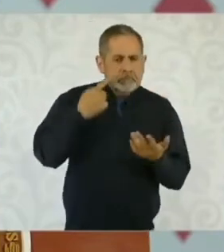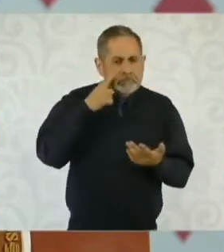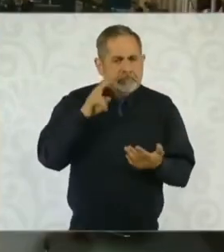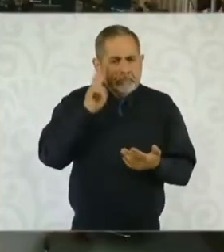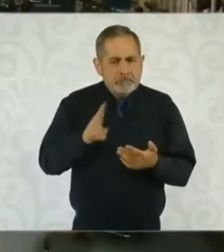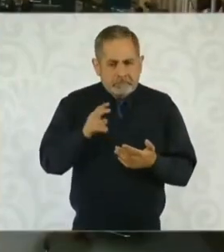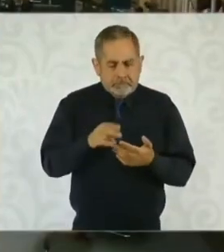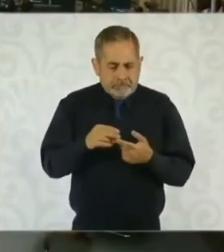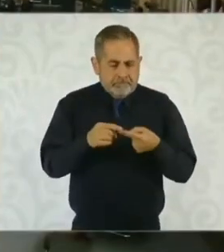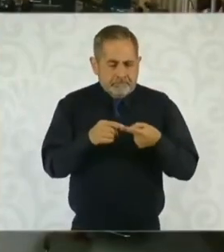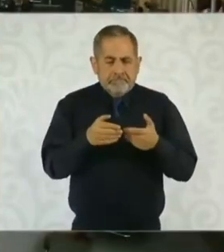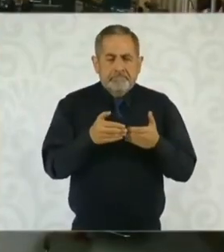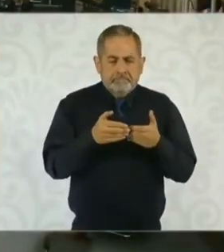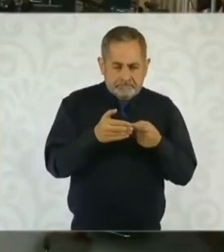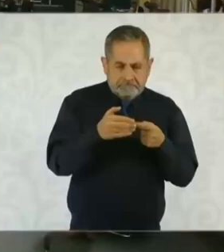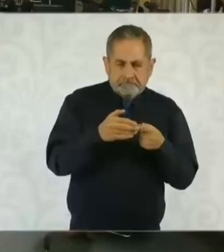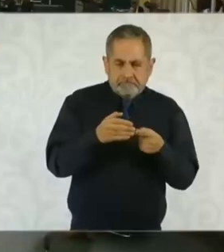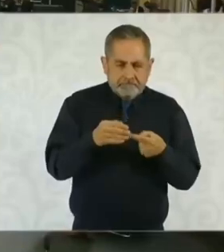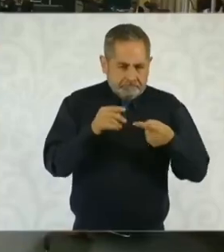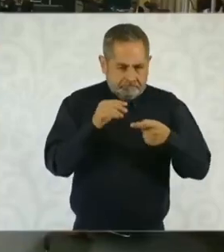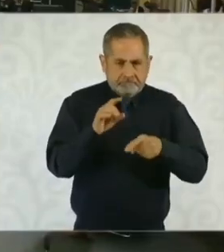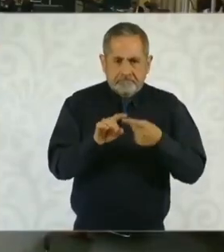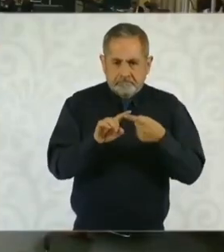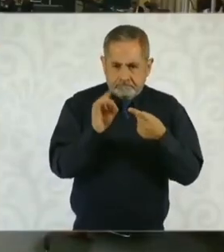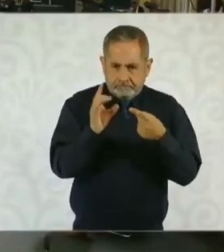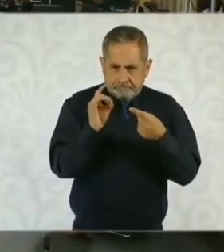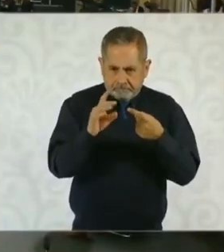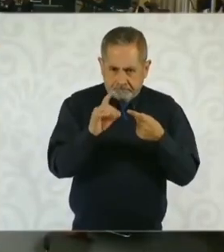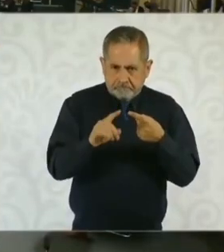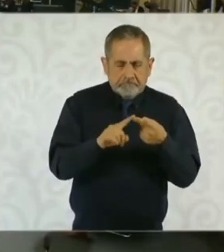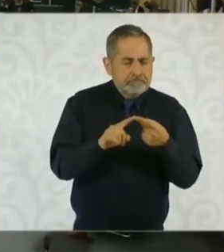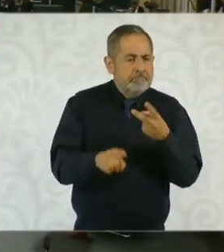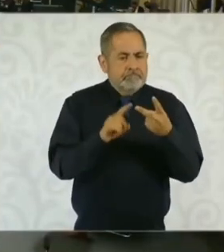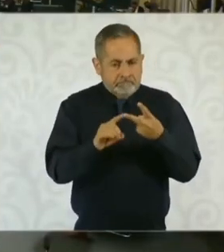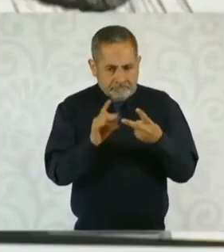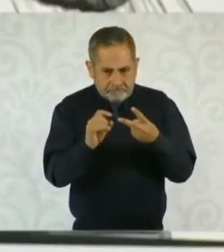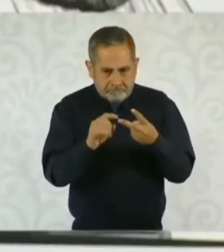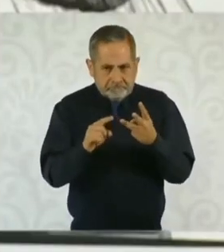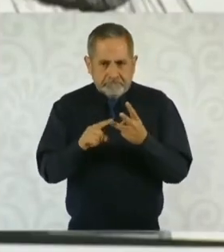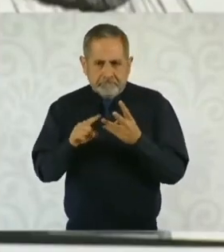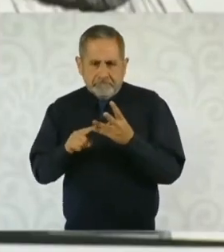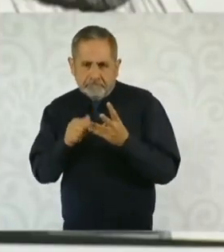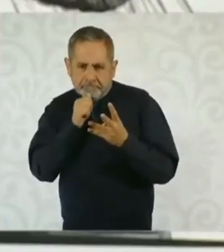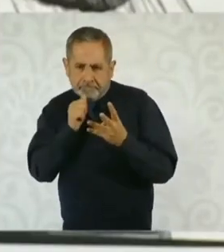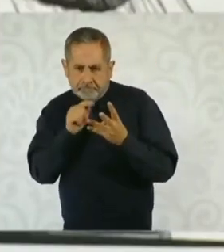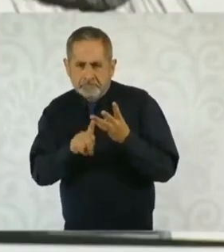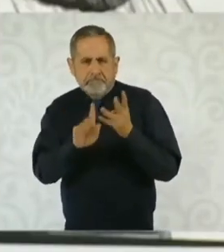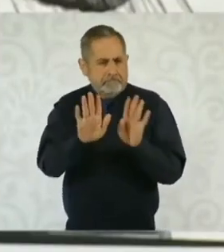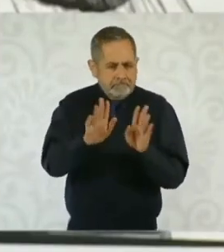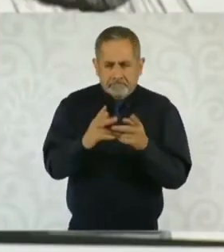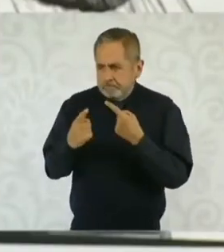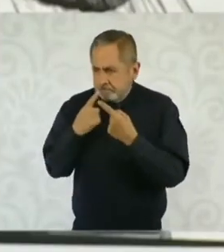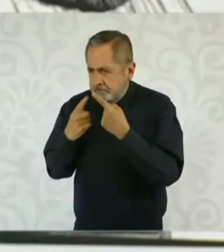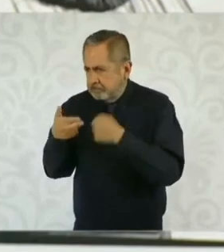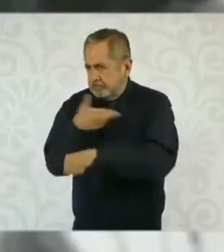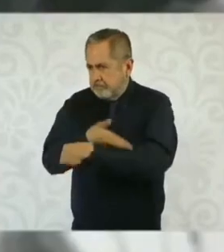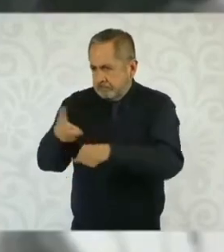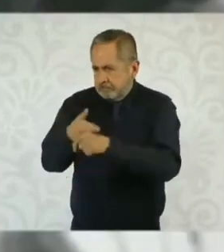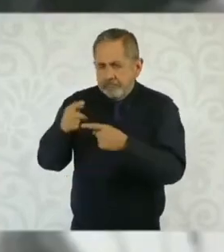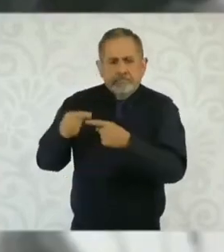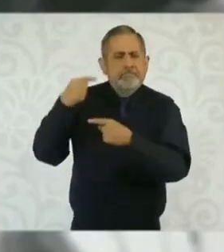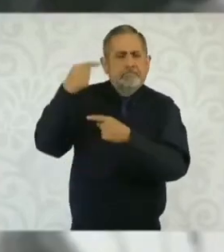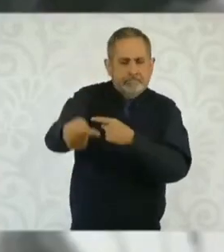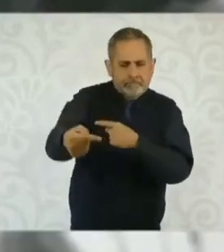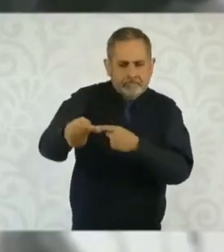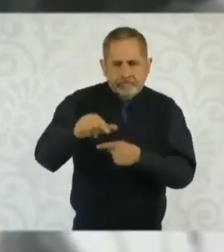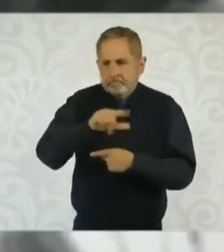sencillamente avanzamos en una parte para mejorar los servicios del ISSSTE y resolver el tema del FOBISSTE, y luego puede venir la siguiente